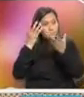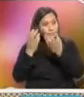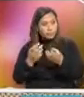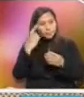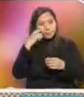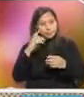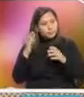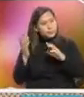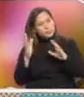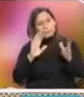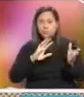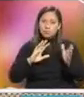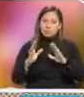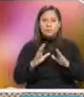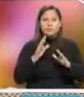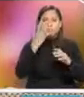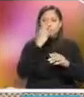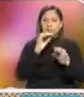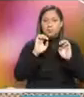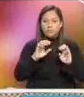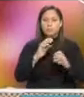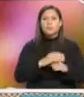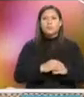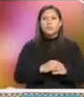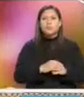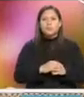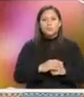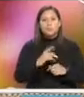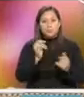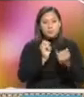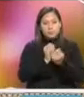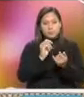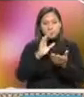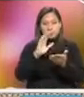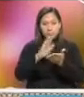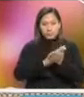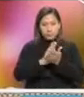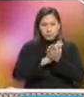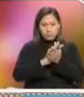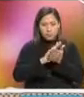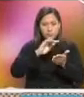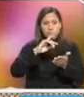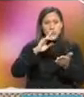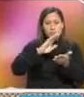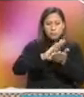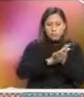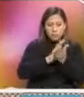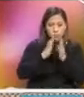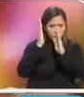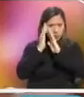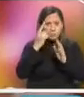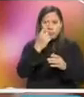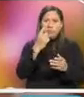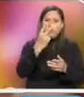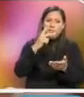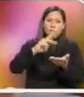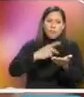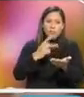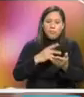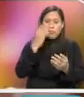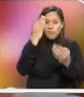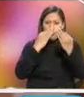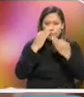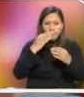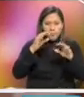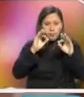tener una onda de estilizado. También es recomendable utilizar mascarillas, y esto lo vas a hacer de 1 a 2 veces por semana. Son